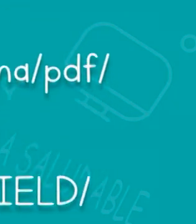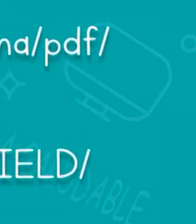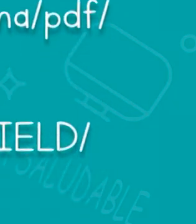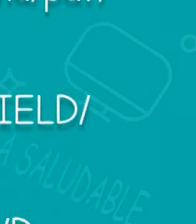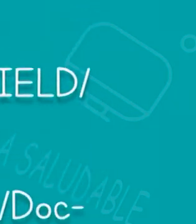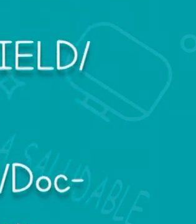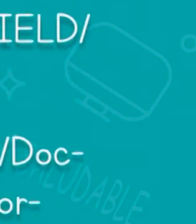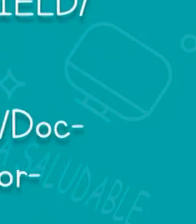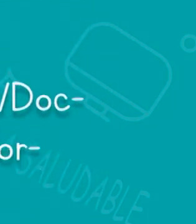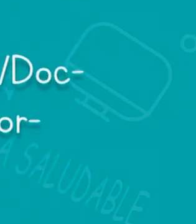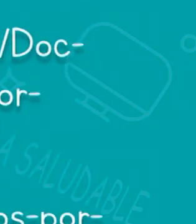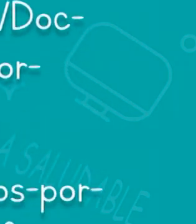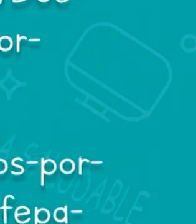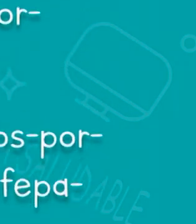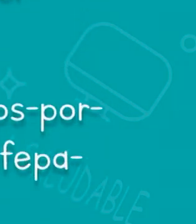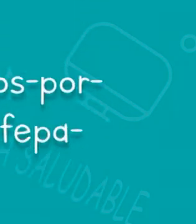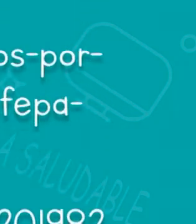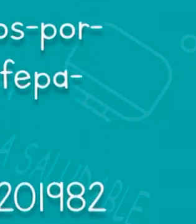¡Gracias!